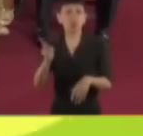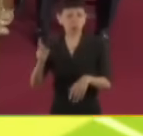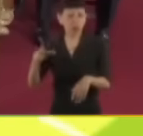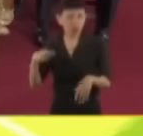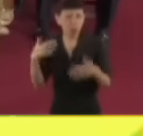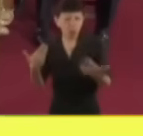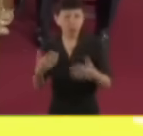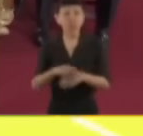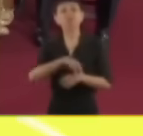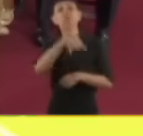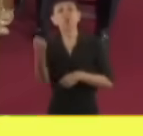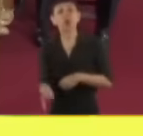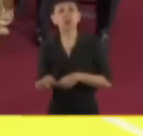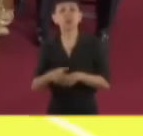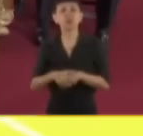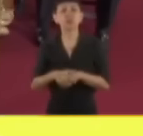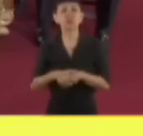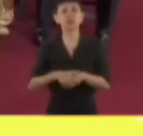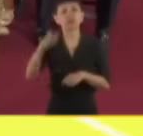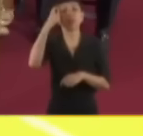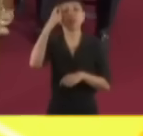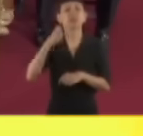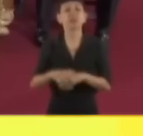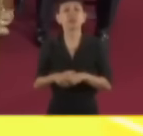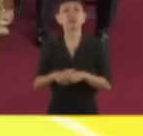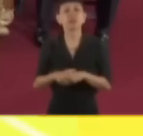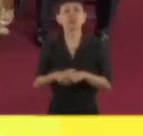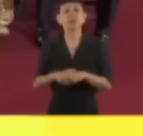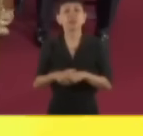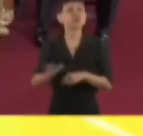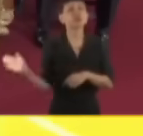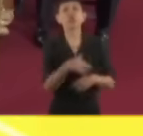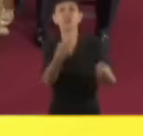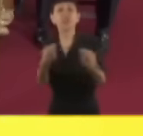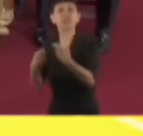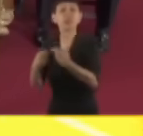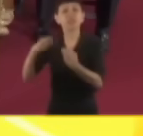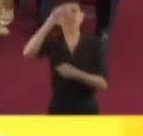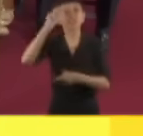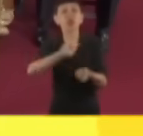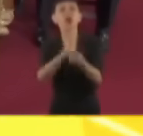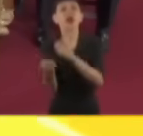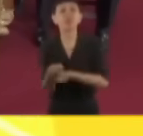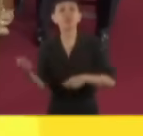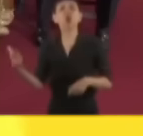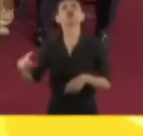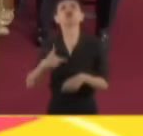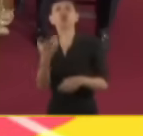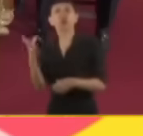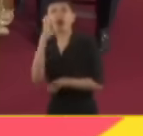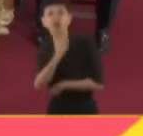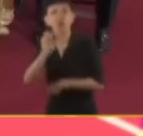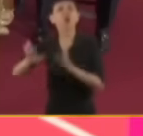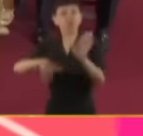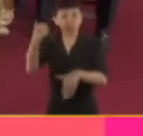más liberal que los liberales. ¿Qué va a hacer? ¿Sabes reformas una cosa? De tipo proteccionista. Pero pará, déjame redondear la idea. Sí, redondear. Ahora, el tema de la forma.